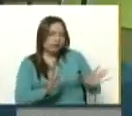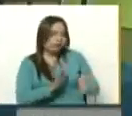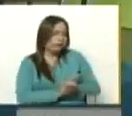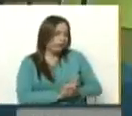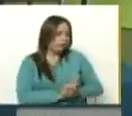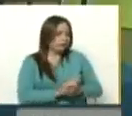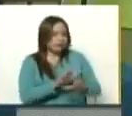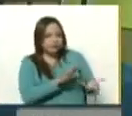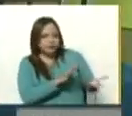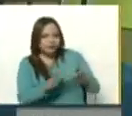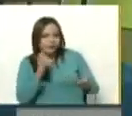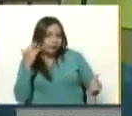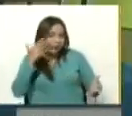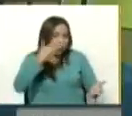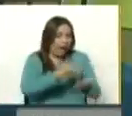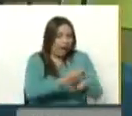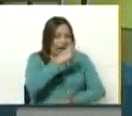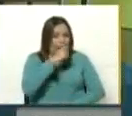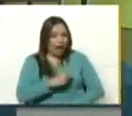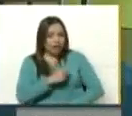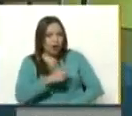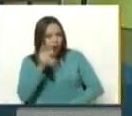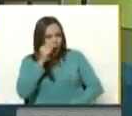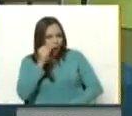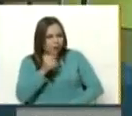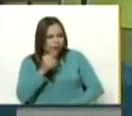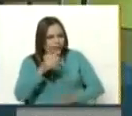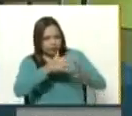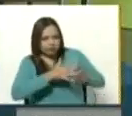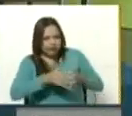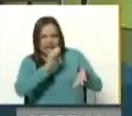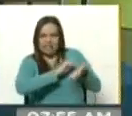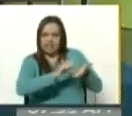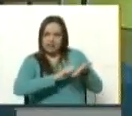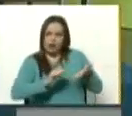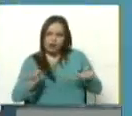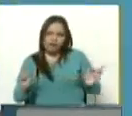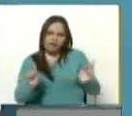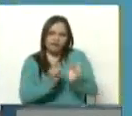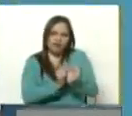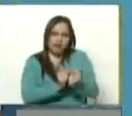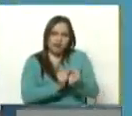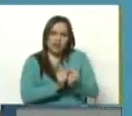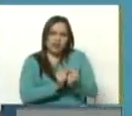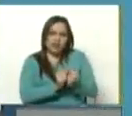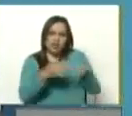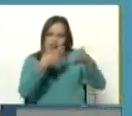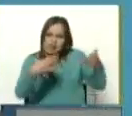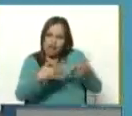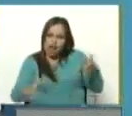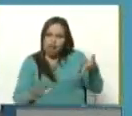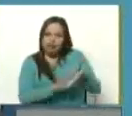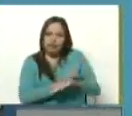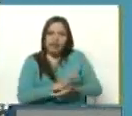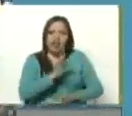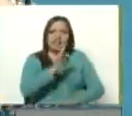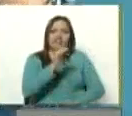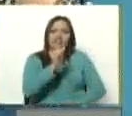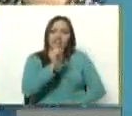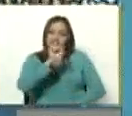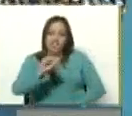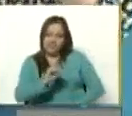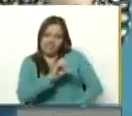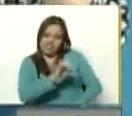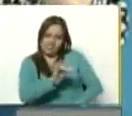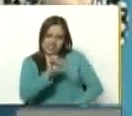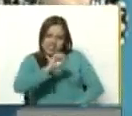hace muchos años George Orwell escribió un pequeño ensayo sobre el fascismo donde criticó y dijo que